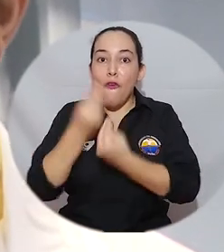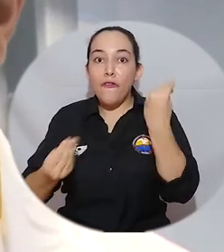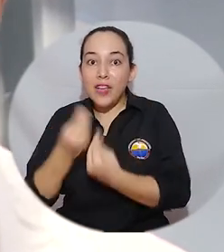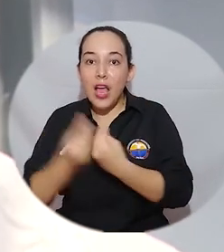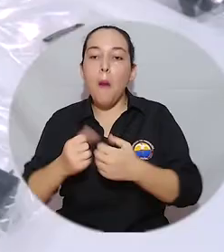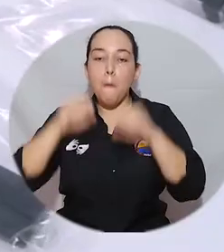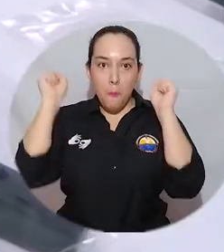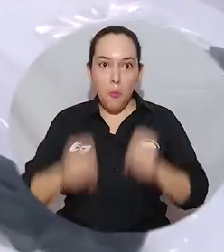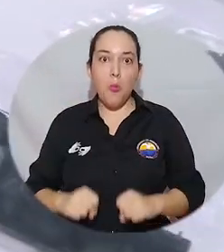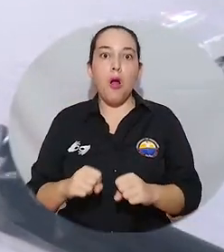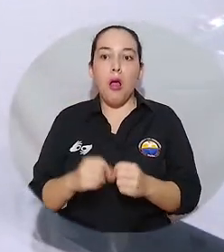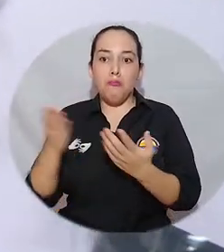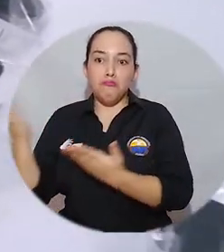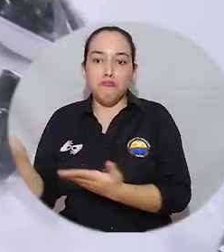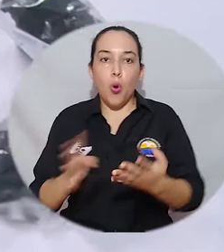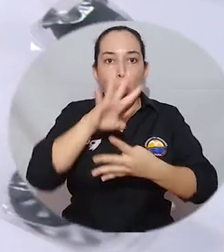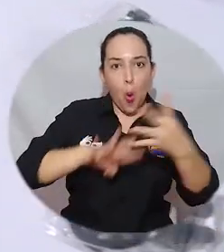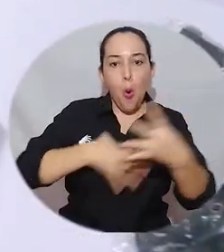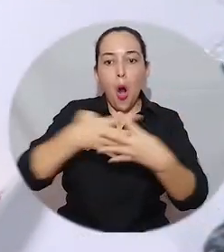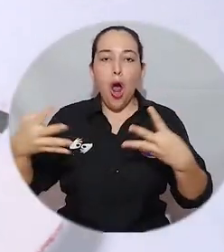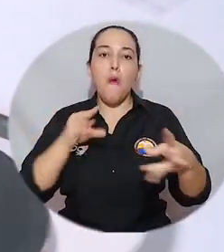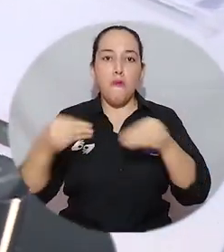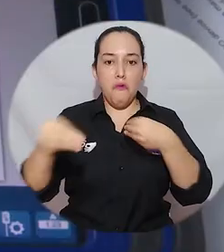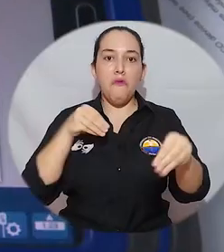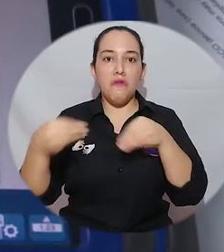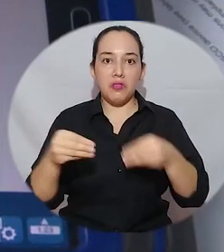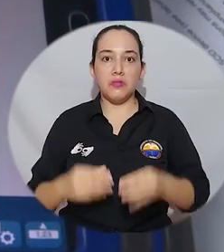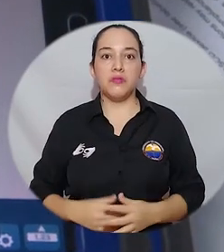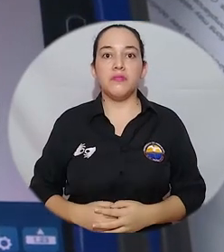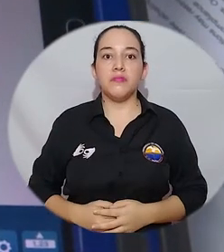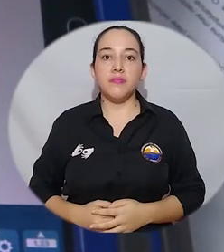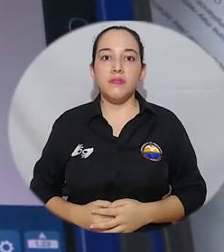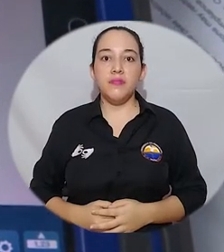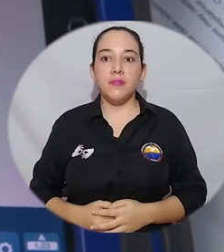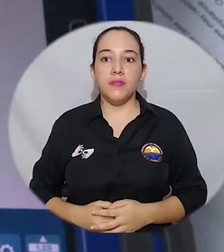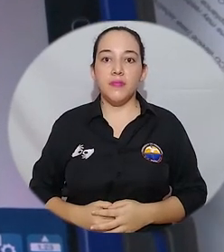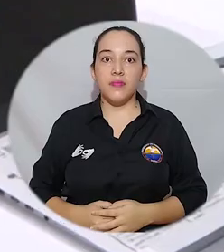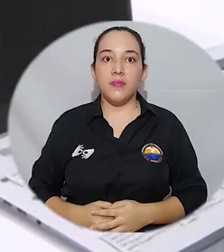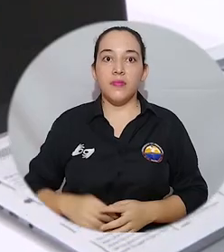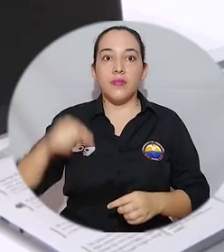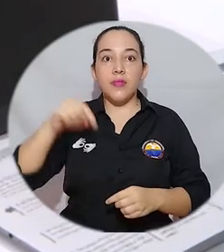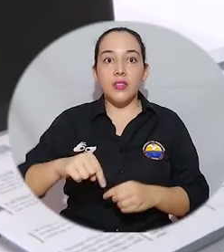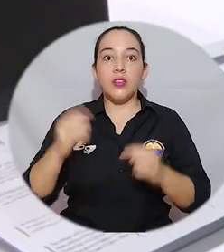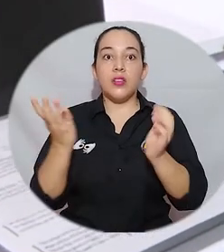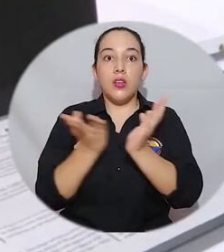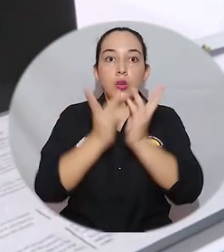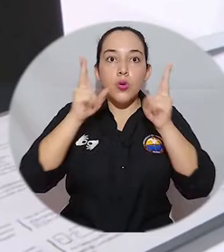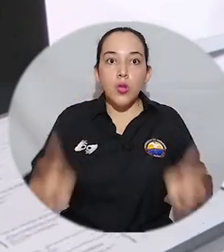las asignaturas de mecánica, electricidad y magnetismo o biofísica, las puedan cursar en unos horarios, digamos, bastante